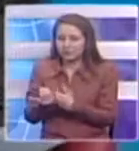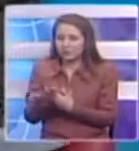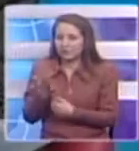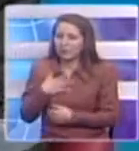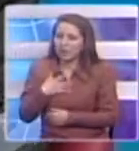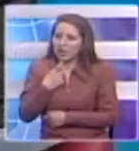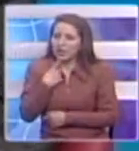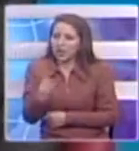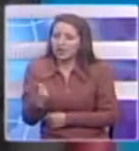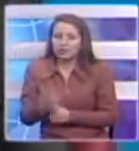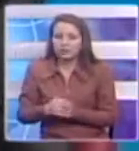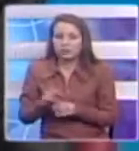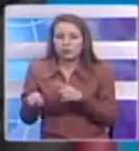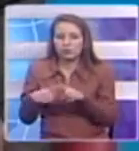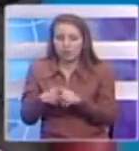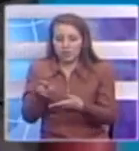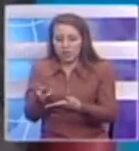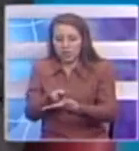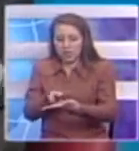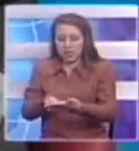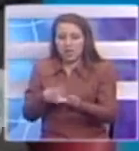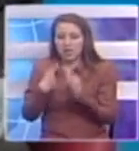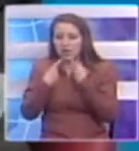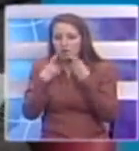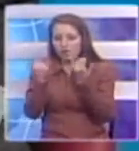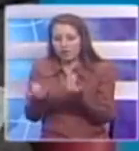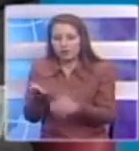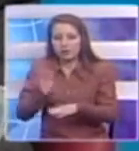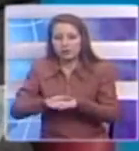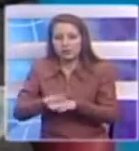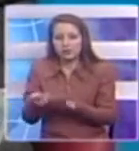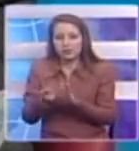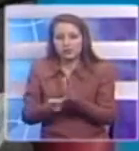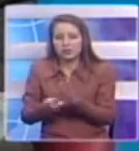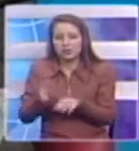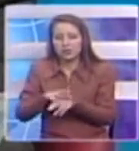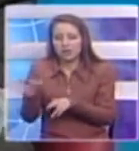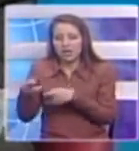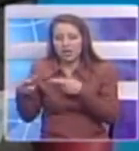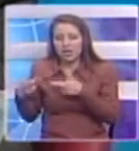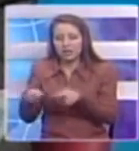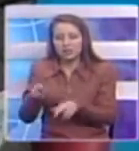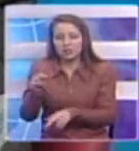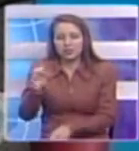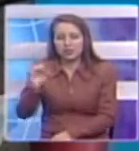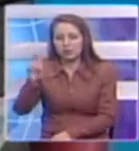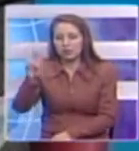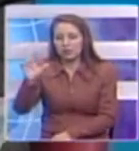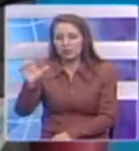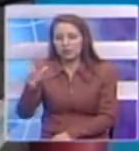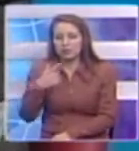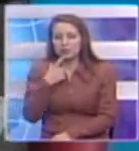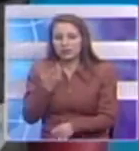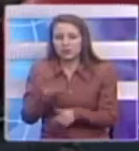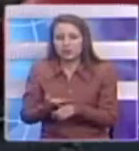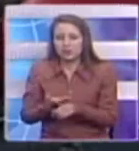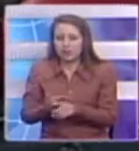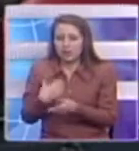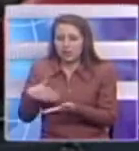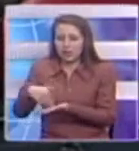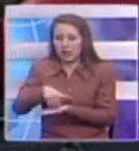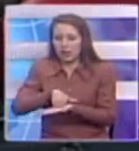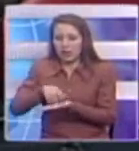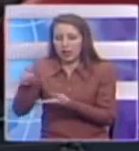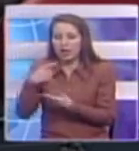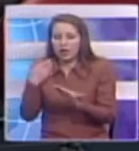yo, porque cuando uno lee informaciones como las que se publica hoy a propósito de lo ocurrido en el río Daule, abogada, dice: el vertido del río desnuda la vulnerabilidad